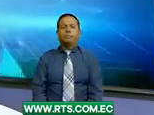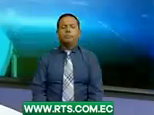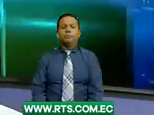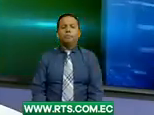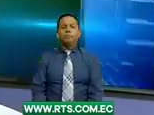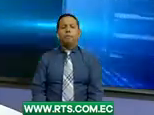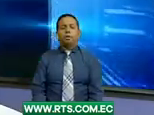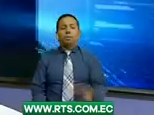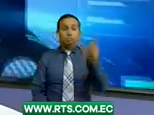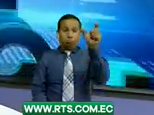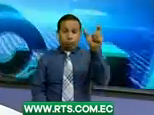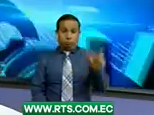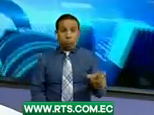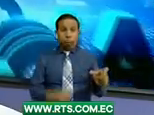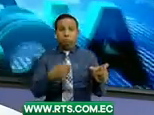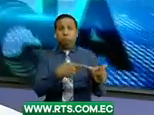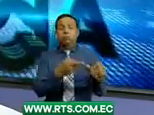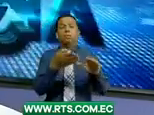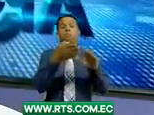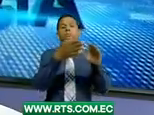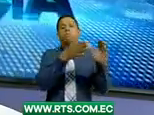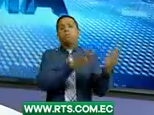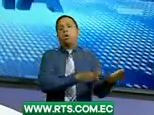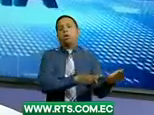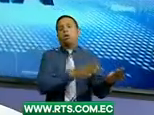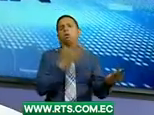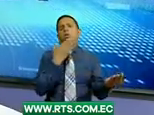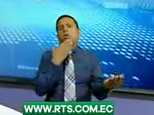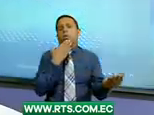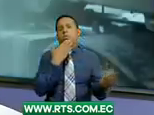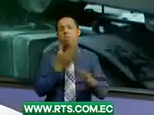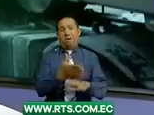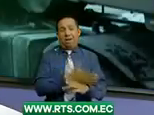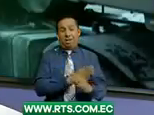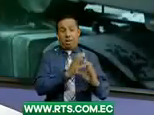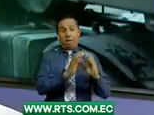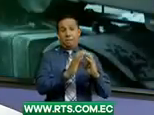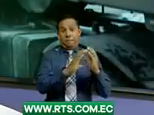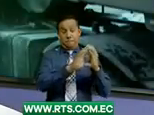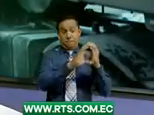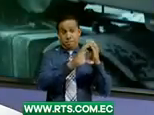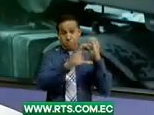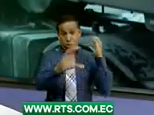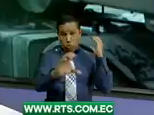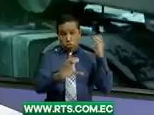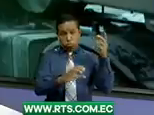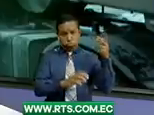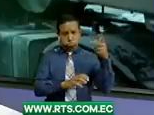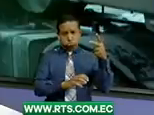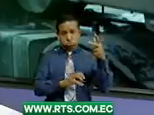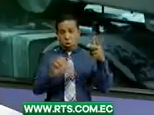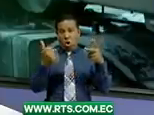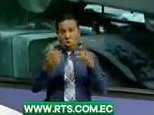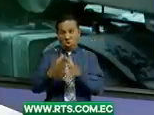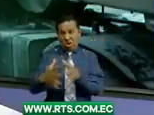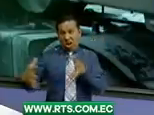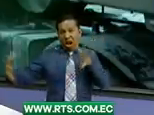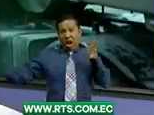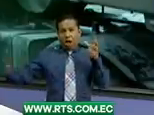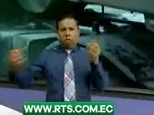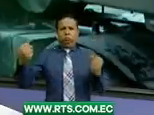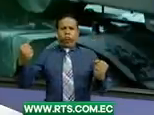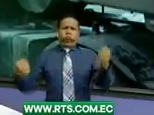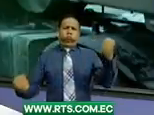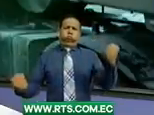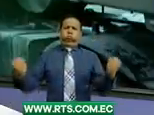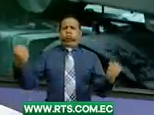Una persona murió tras el choque entre un tráiler y un bus interprovincial. El siniestro de tránsito ocurrió en el sector